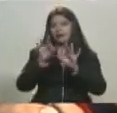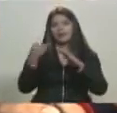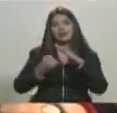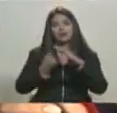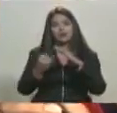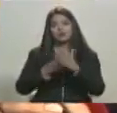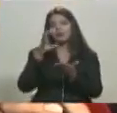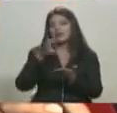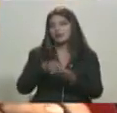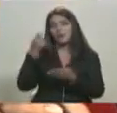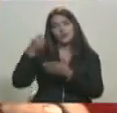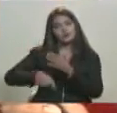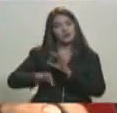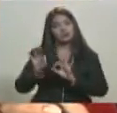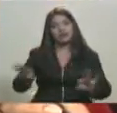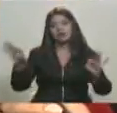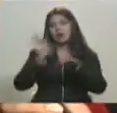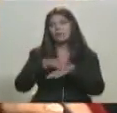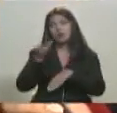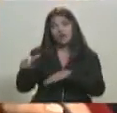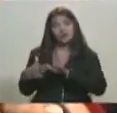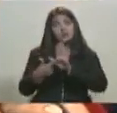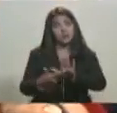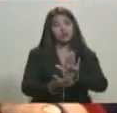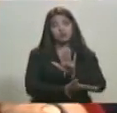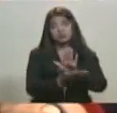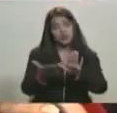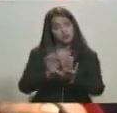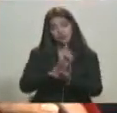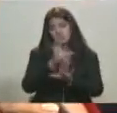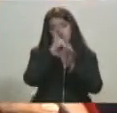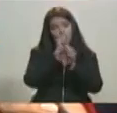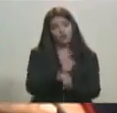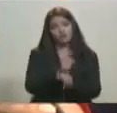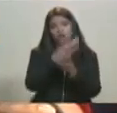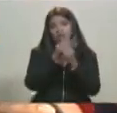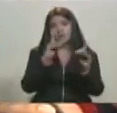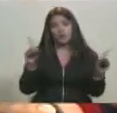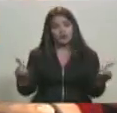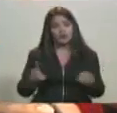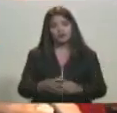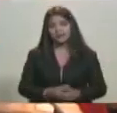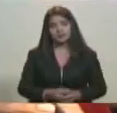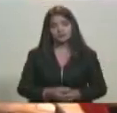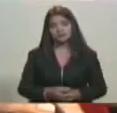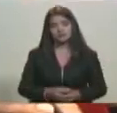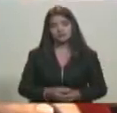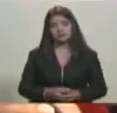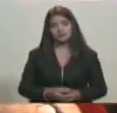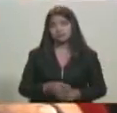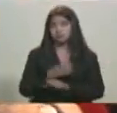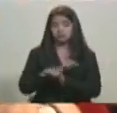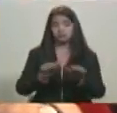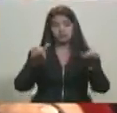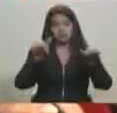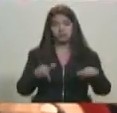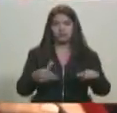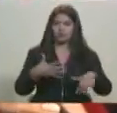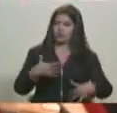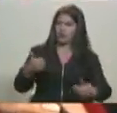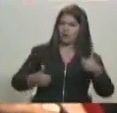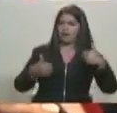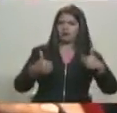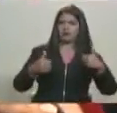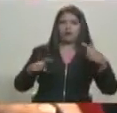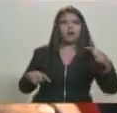que llame el Estado, porque ellos han demostrado por los hechos que no creen en la democracia. No puede ser que tú te presentes hoy como candidato y